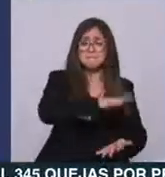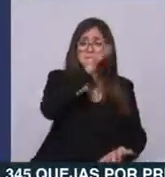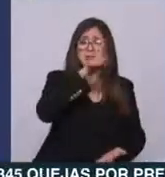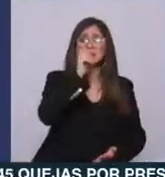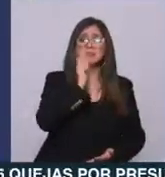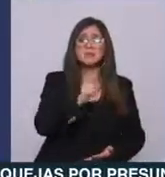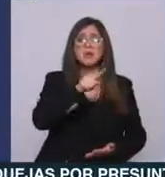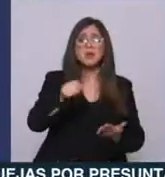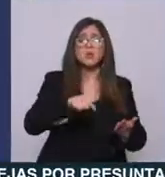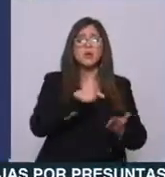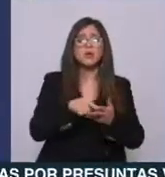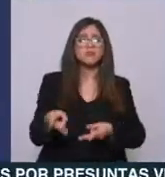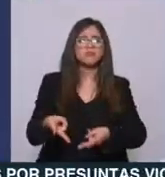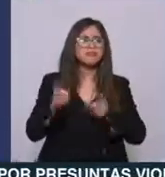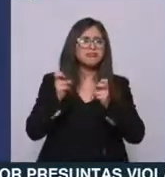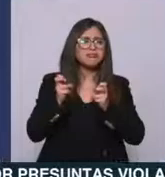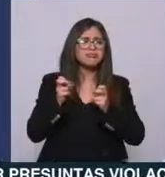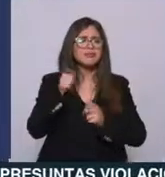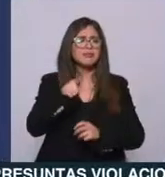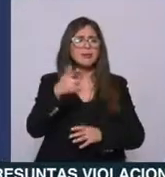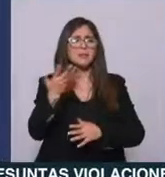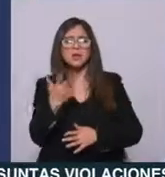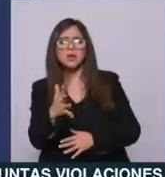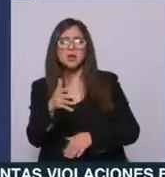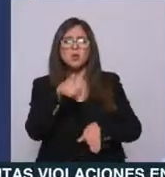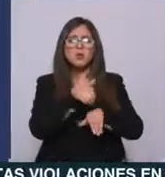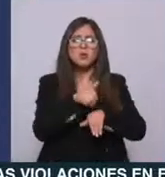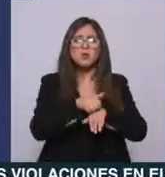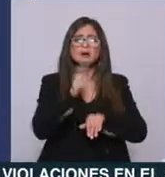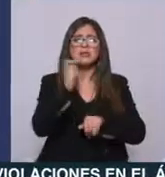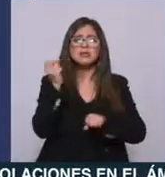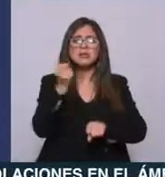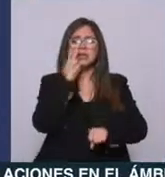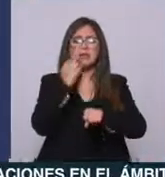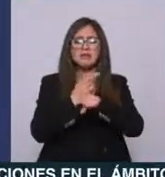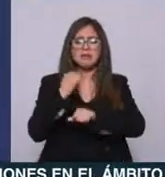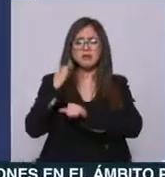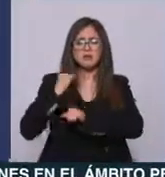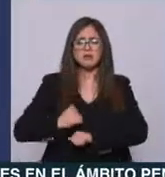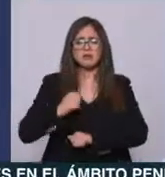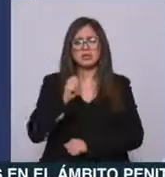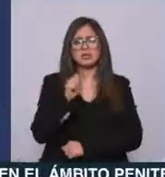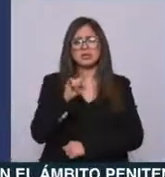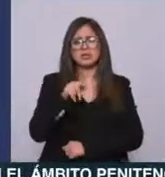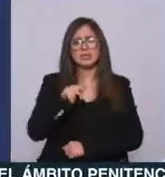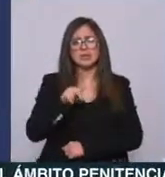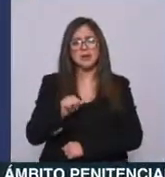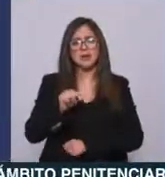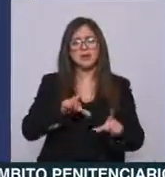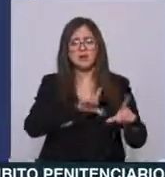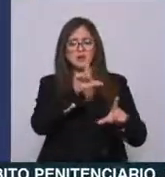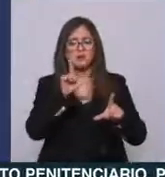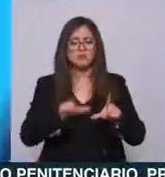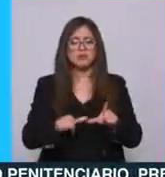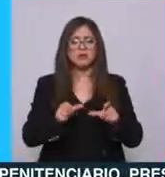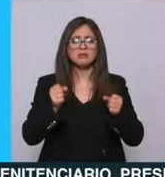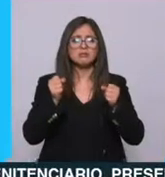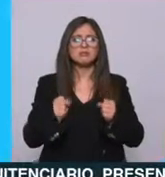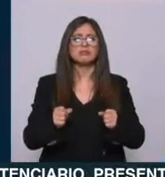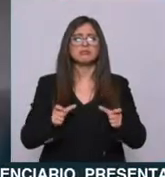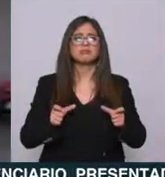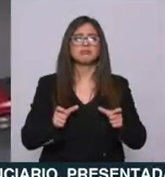índices de ciertos delitos, cifras similares a las que maneja el Secretariado Ejecutivo del Sistema Nacional de Seguridad Pública.